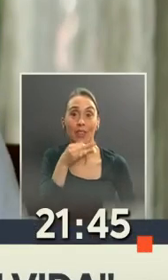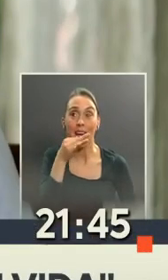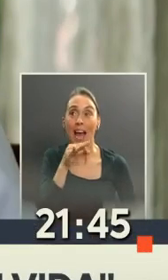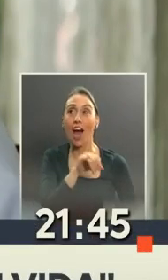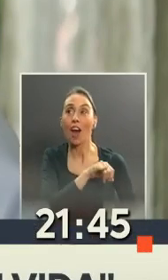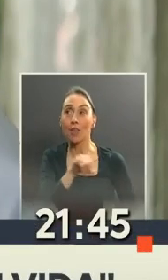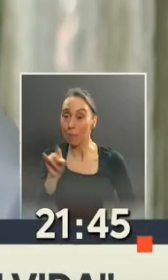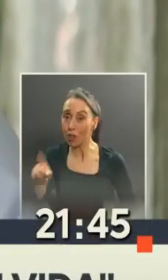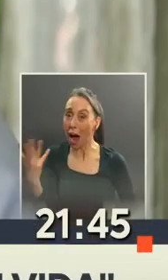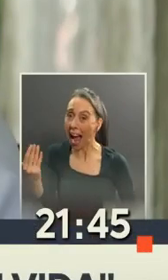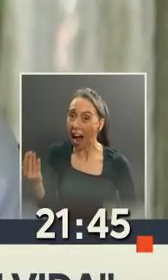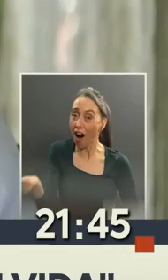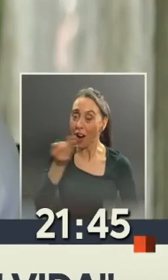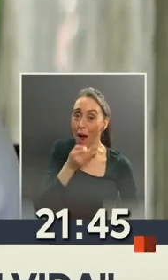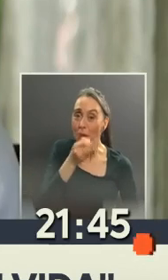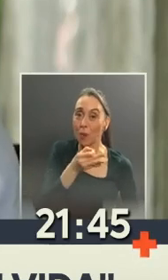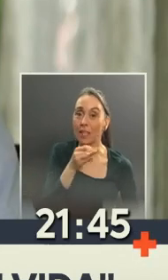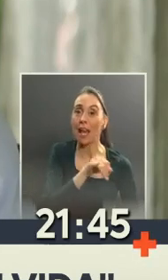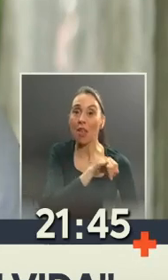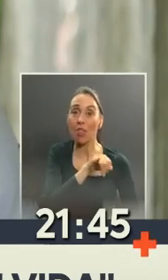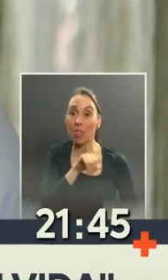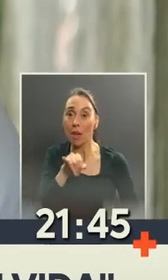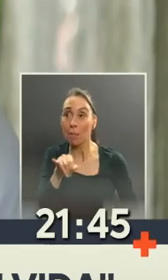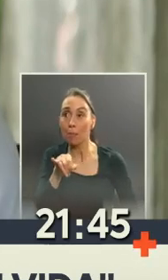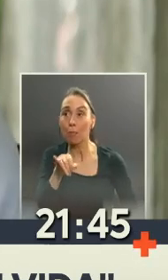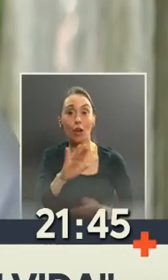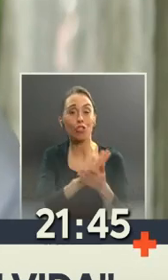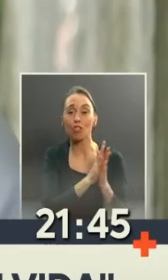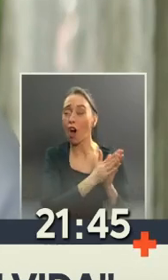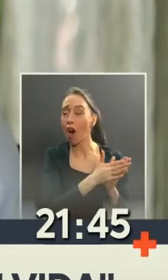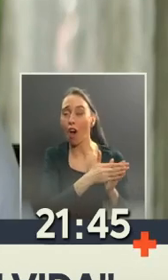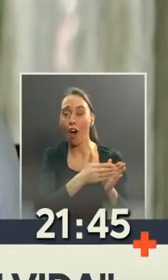No, pues. Y después de que pasa todo esto,